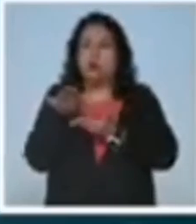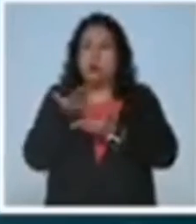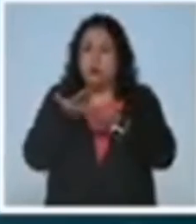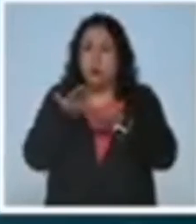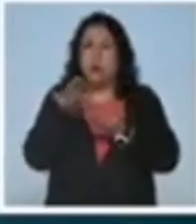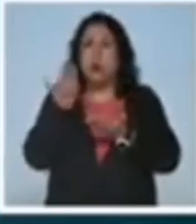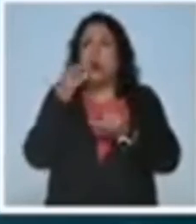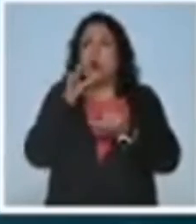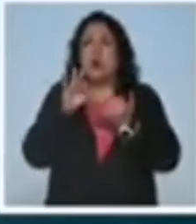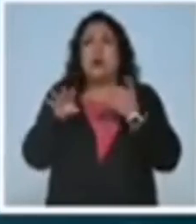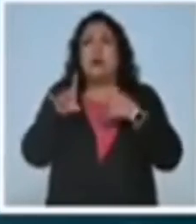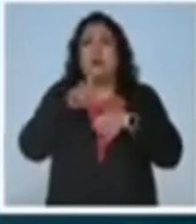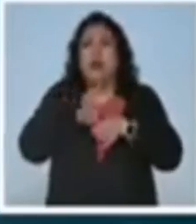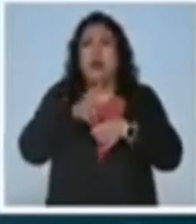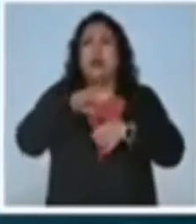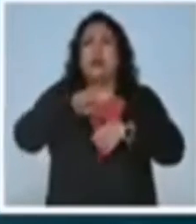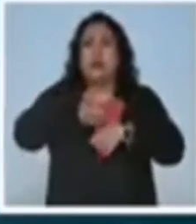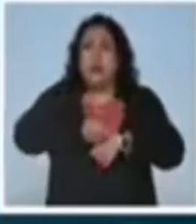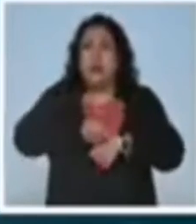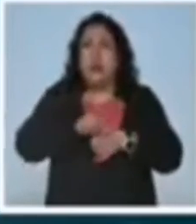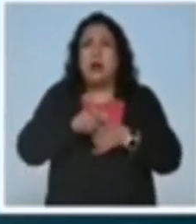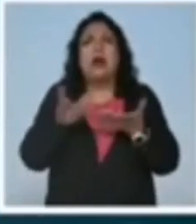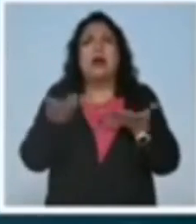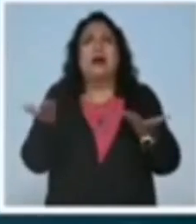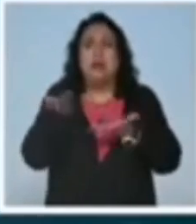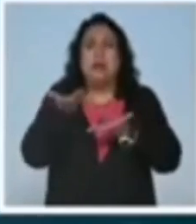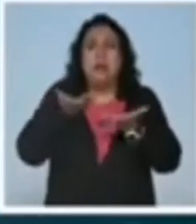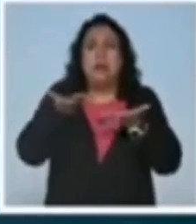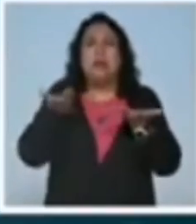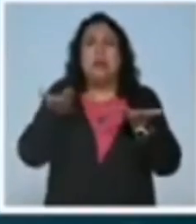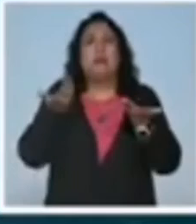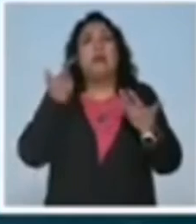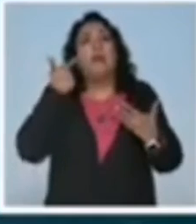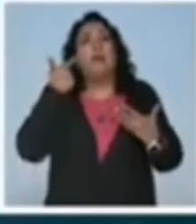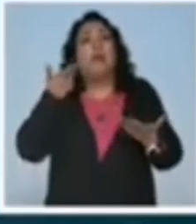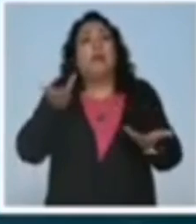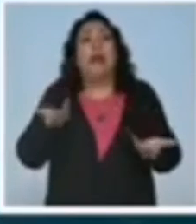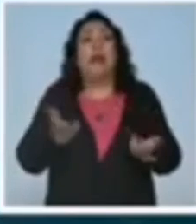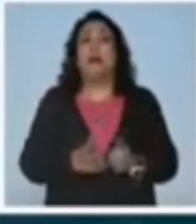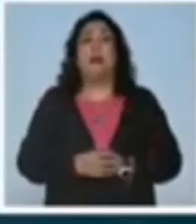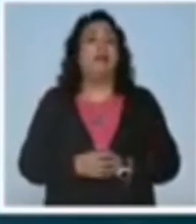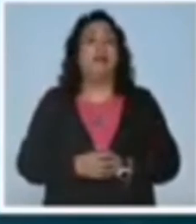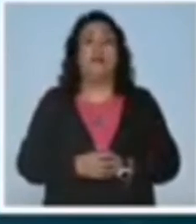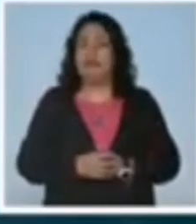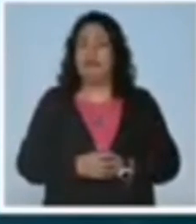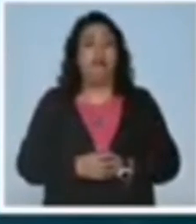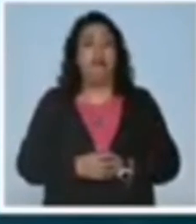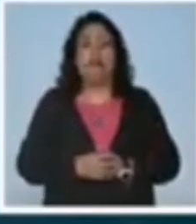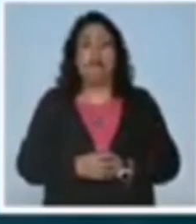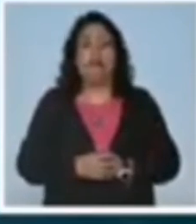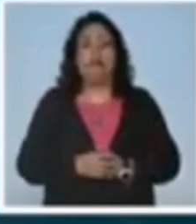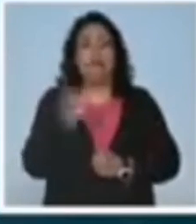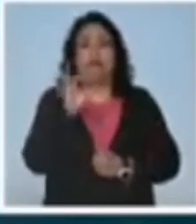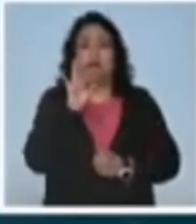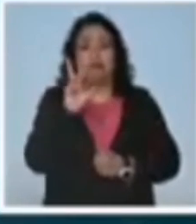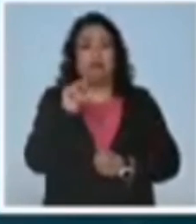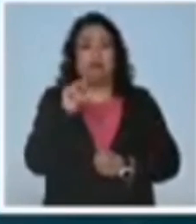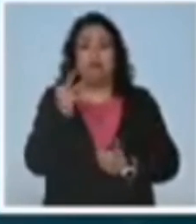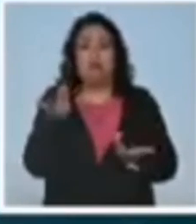últimos días, semanas, y ver que pues no estaba ahí necesariamente